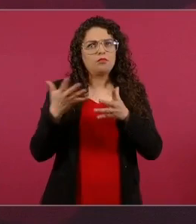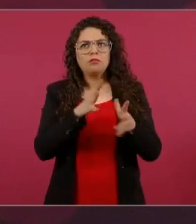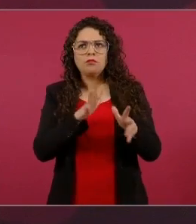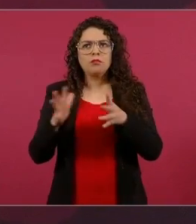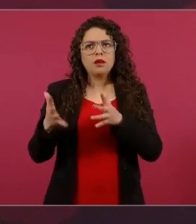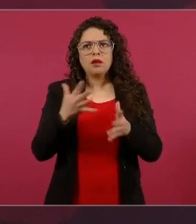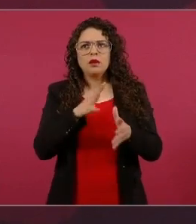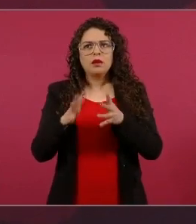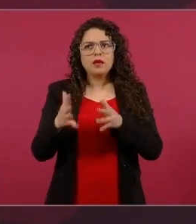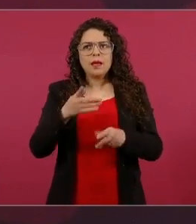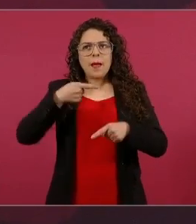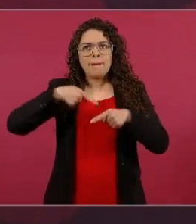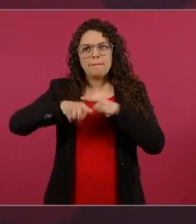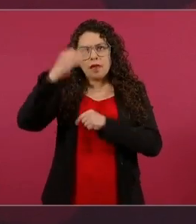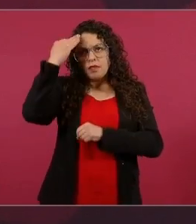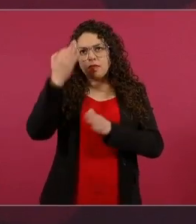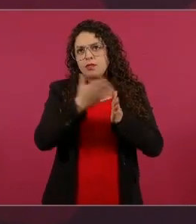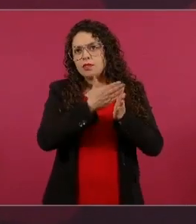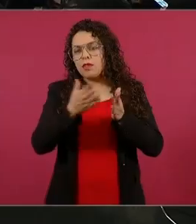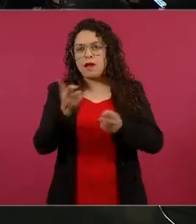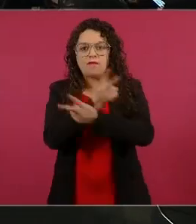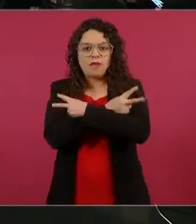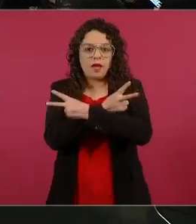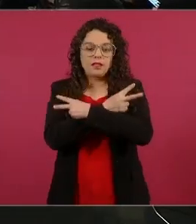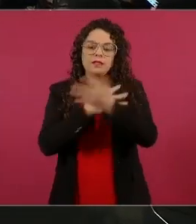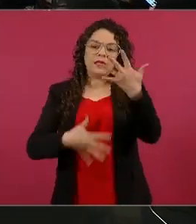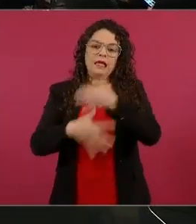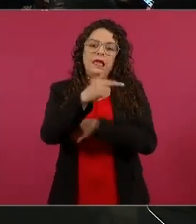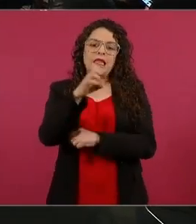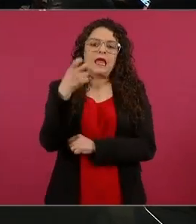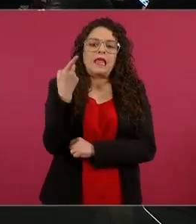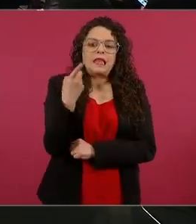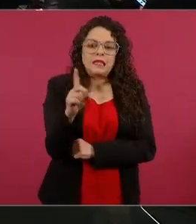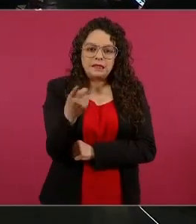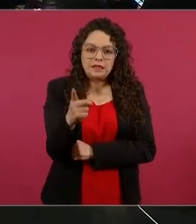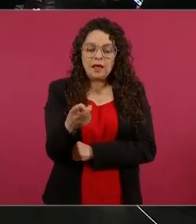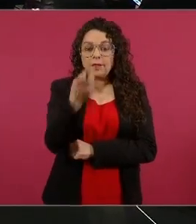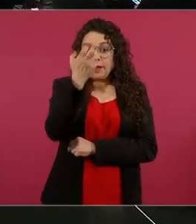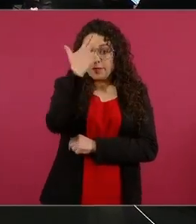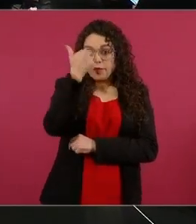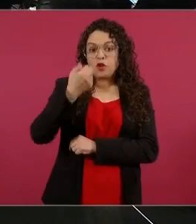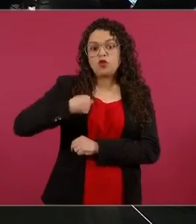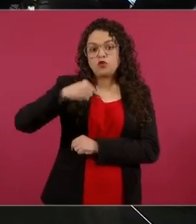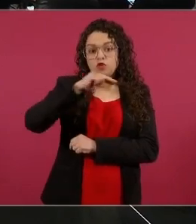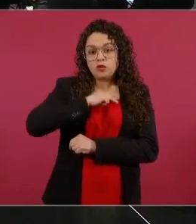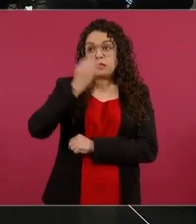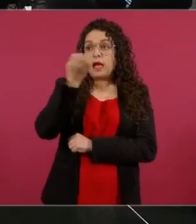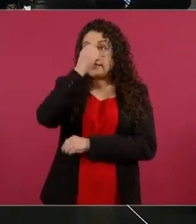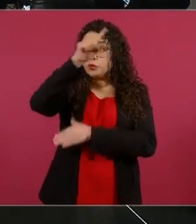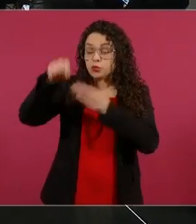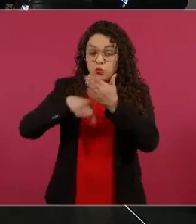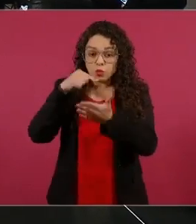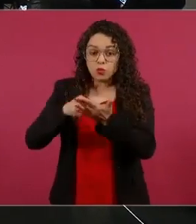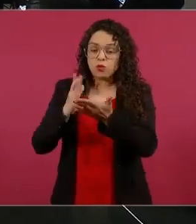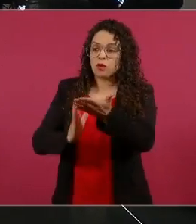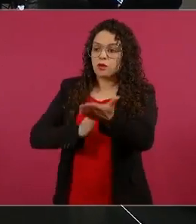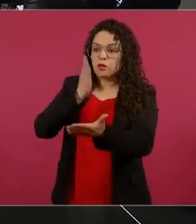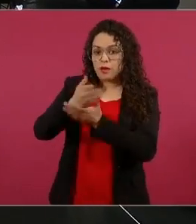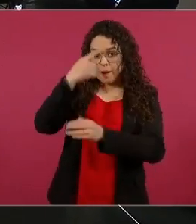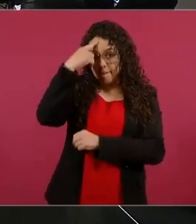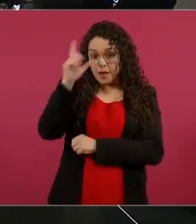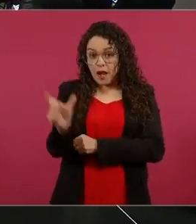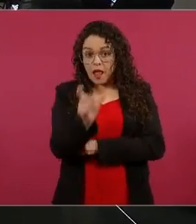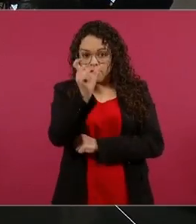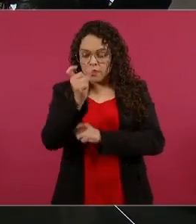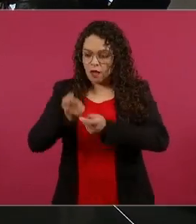inicia el periodo el periodo vacacional nosotros vamos a las escuelas a entregar las tarjetas y algunas dependiendo de